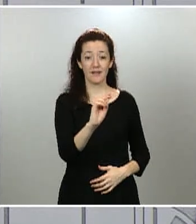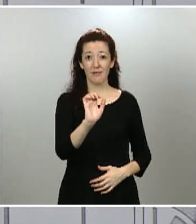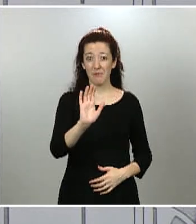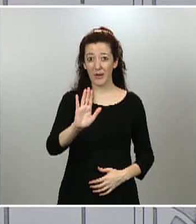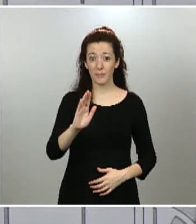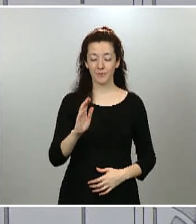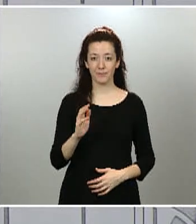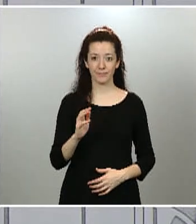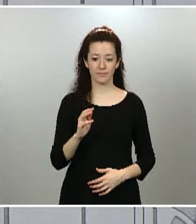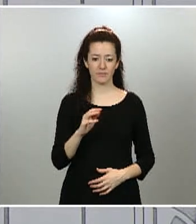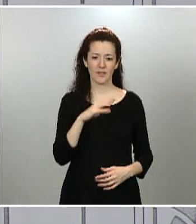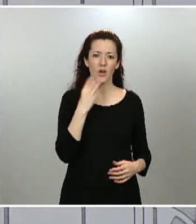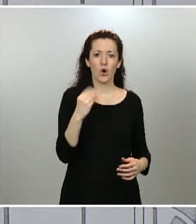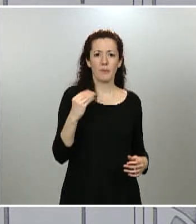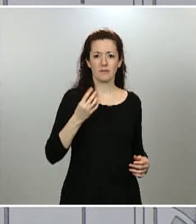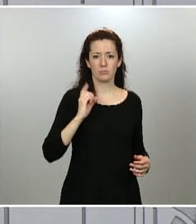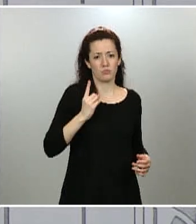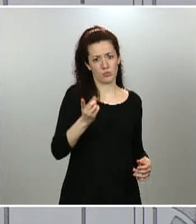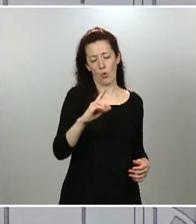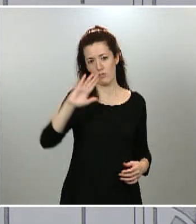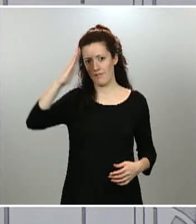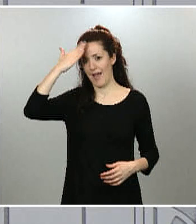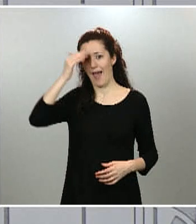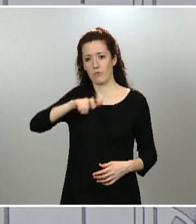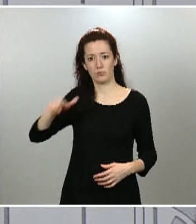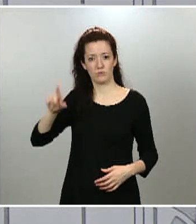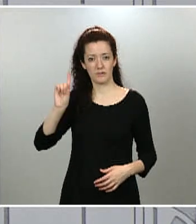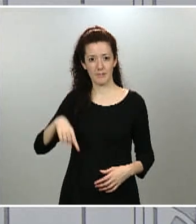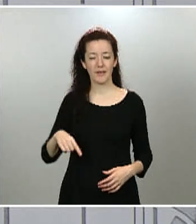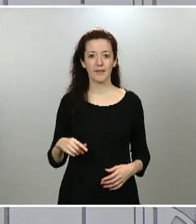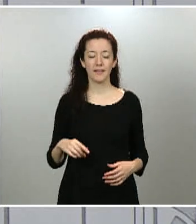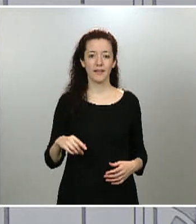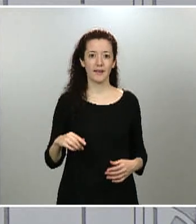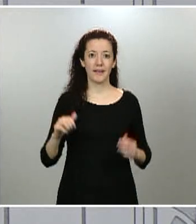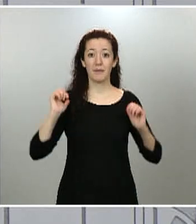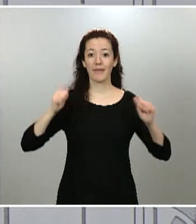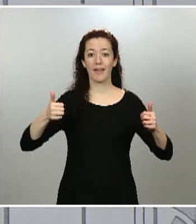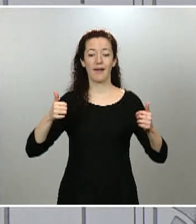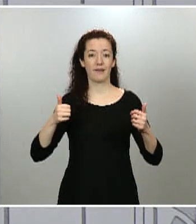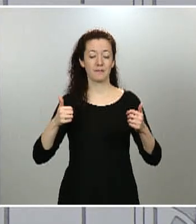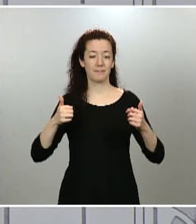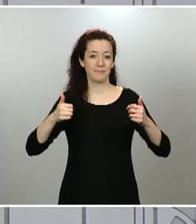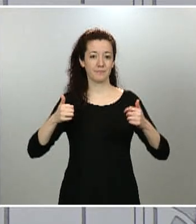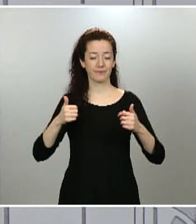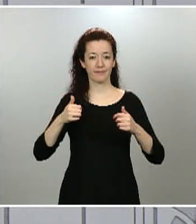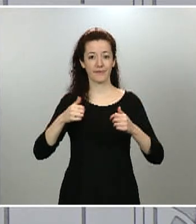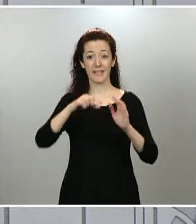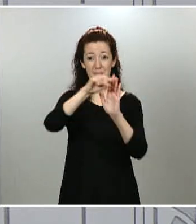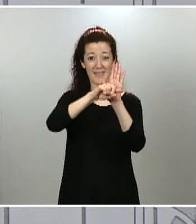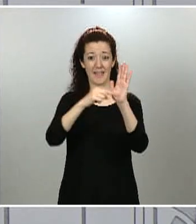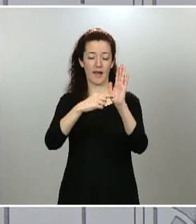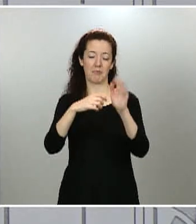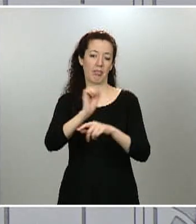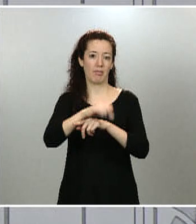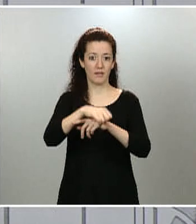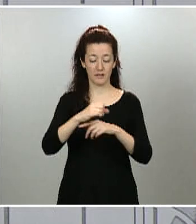los jóvenes, también muchos adultos, cuando empiezan a dejar de poner en práctica esas medidas de precaución, el problema no es